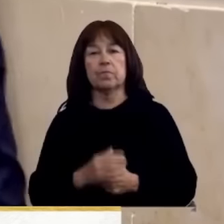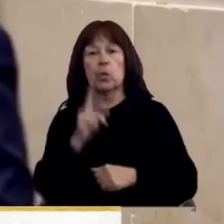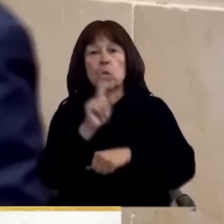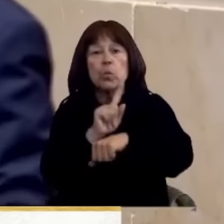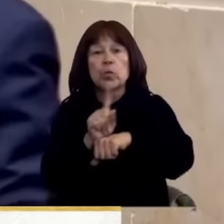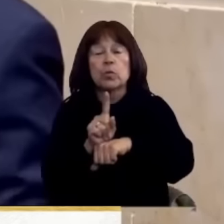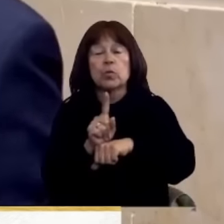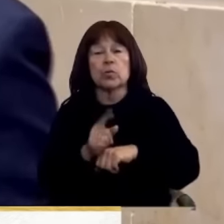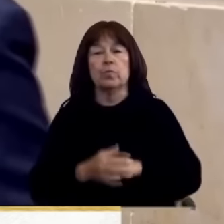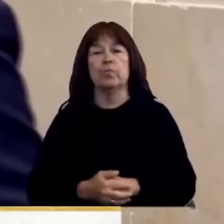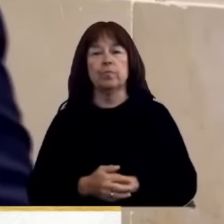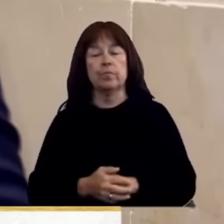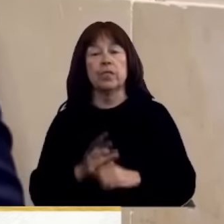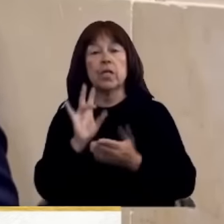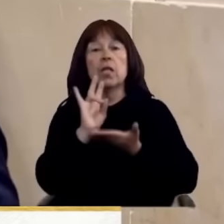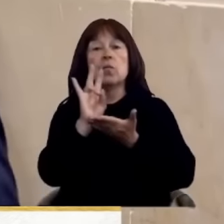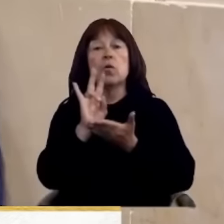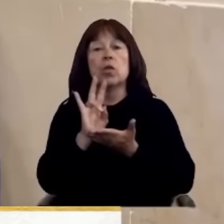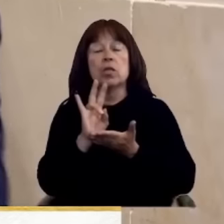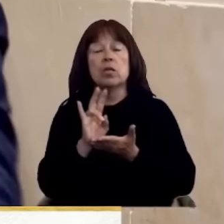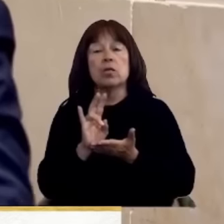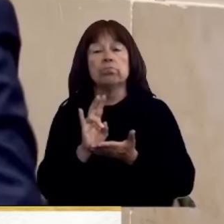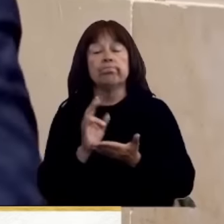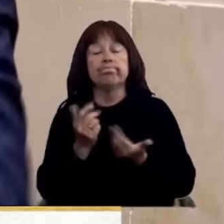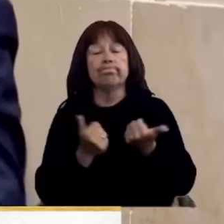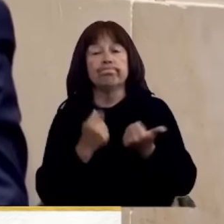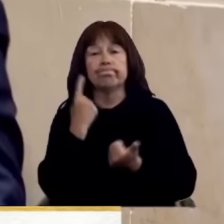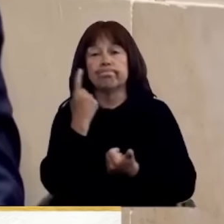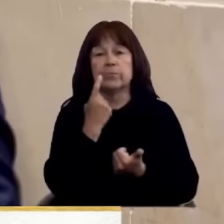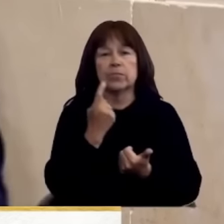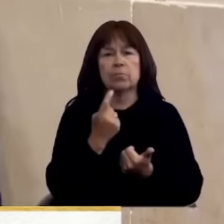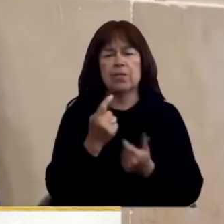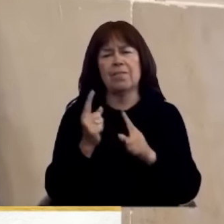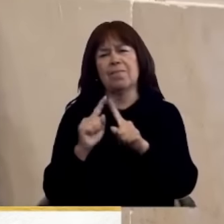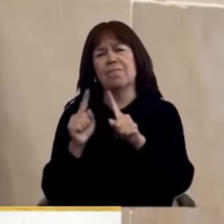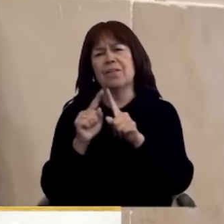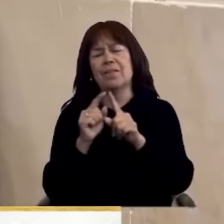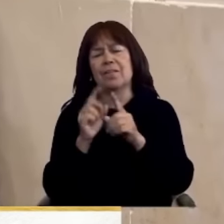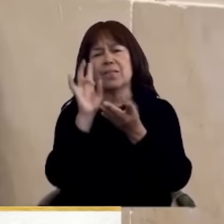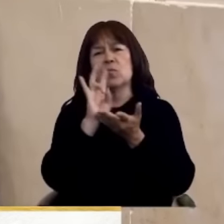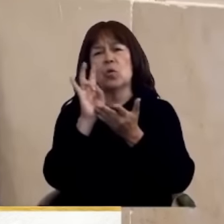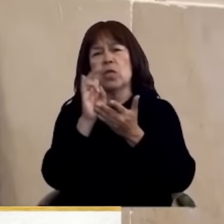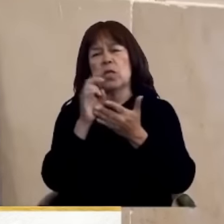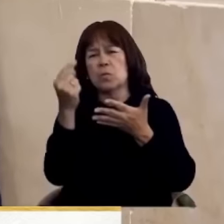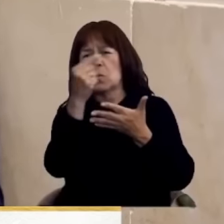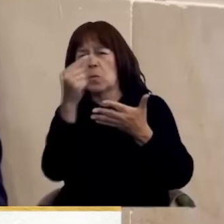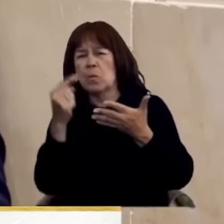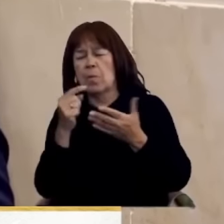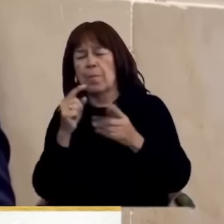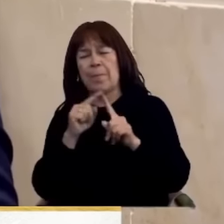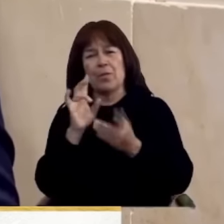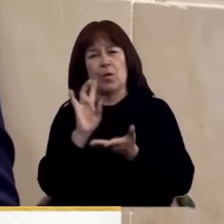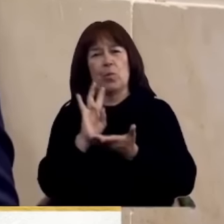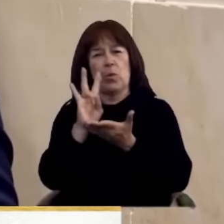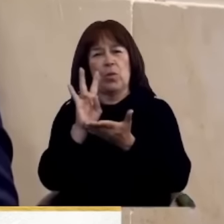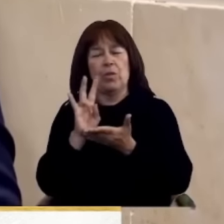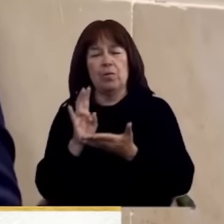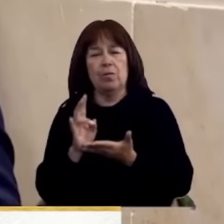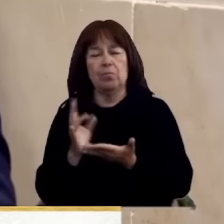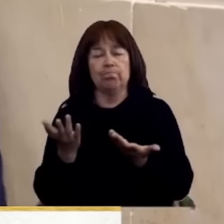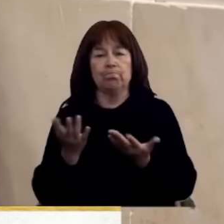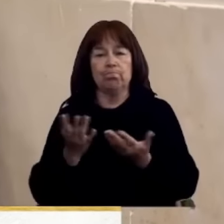más. El modelo que buscamos... hay varios, pero el modelo que buscamos precisamente es